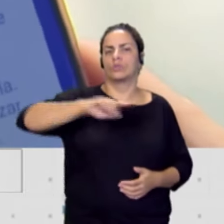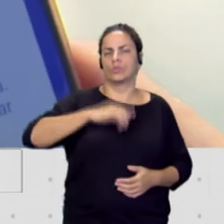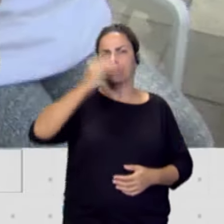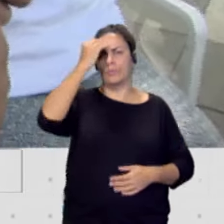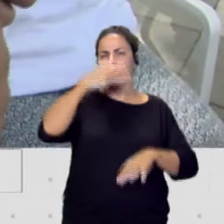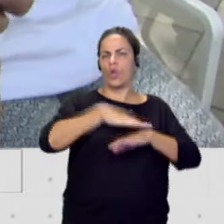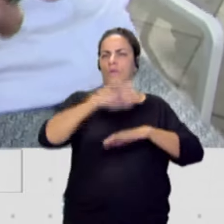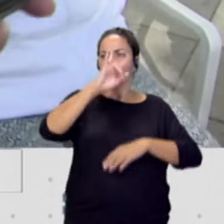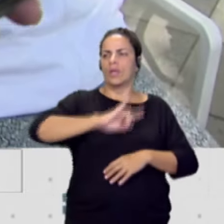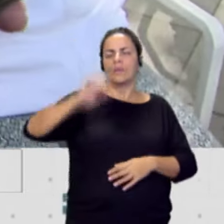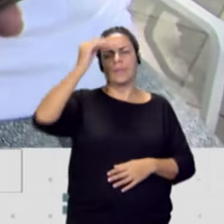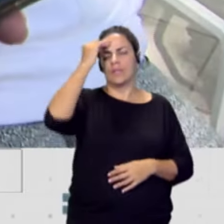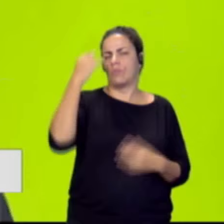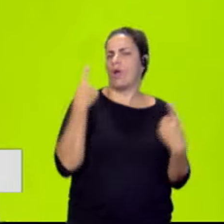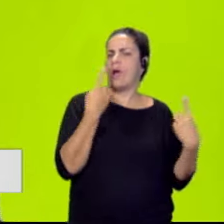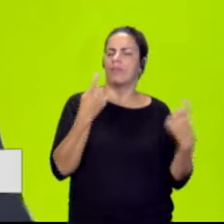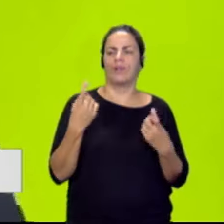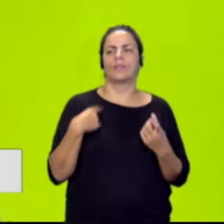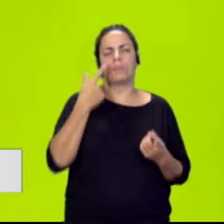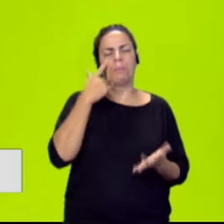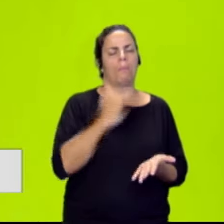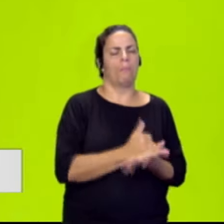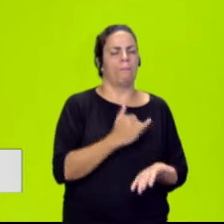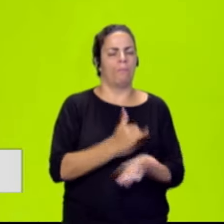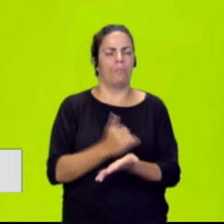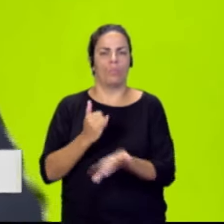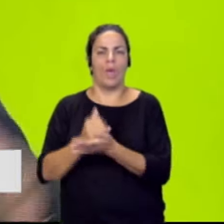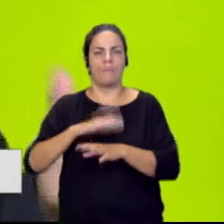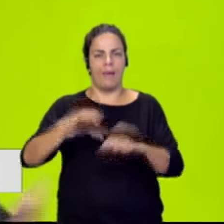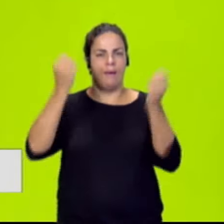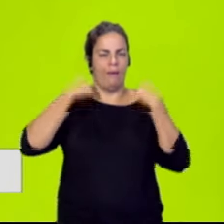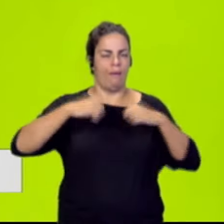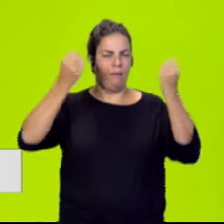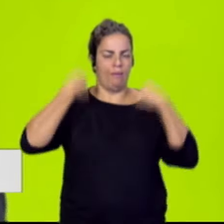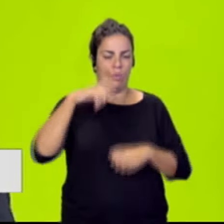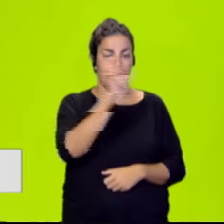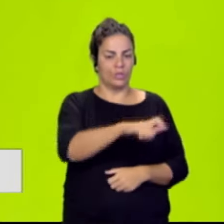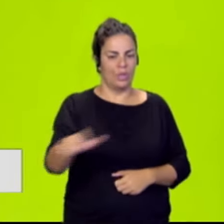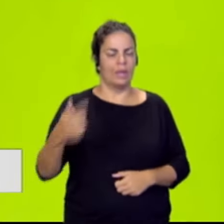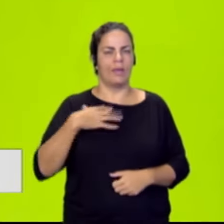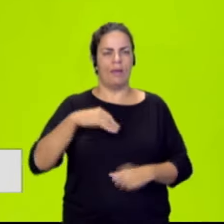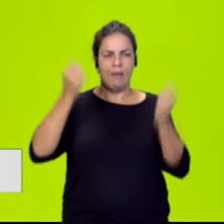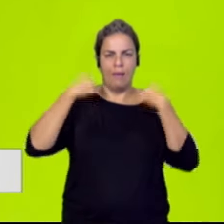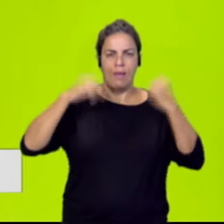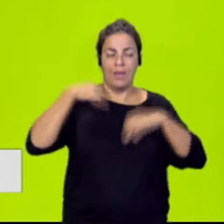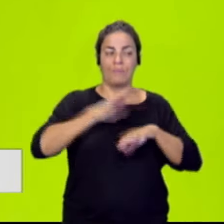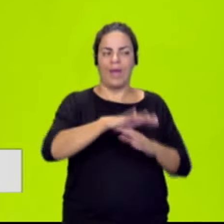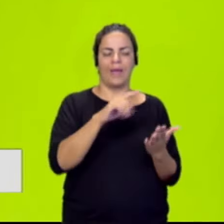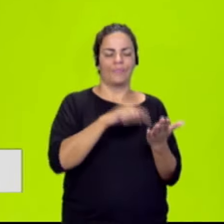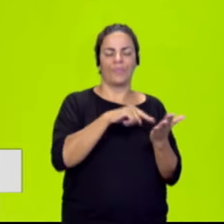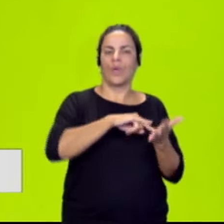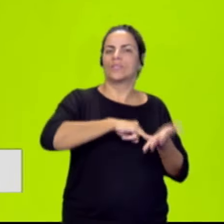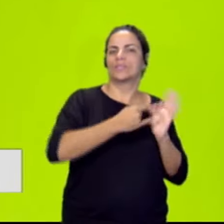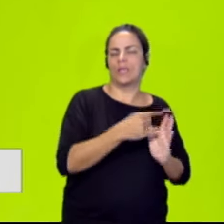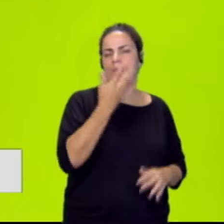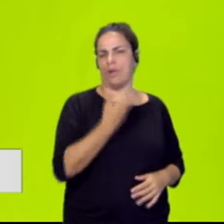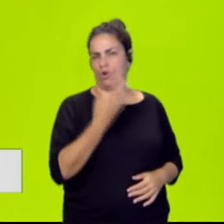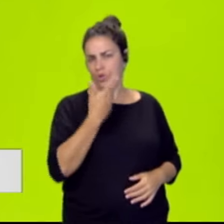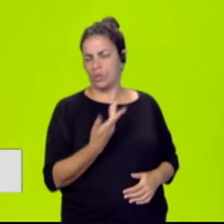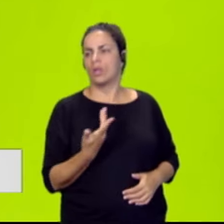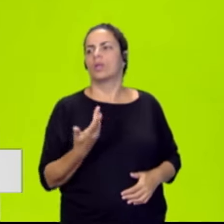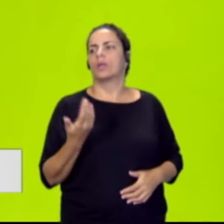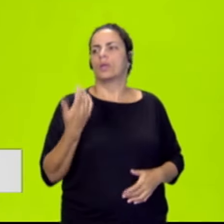la necesidad de implementar una serie de pruebas, de ejercicios de adiestramiento para la ciudadanía, para familiarizarnos con este sistema, y bueno, llevamos un